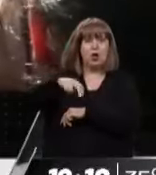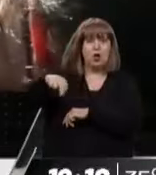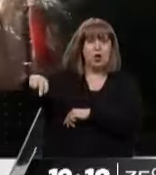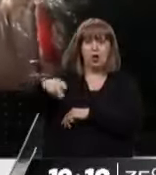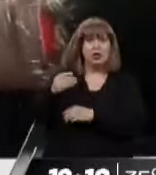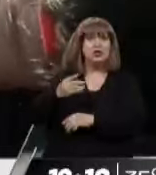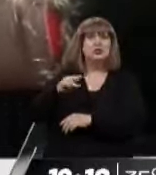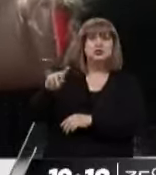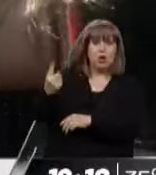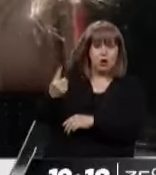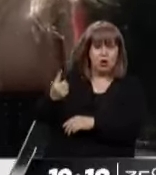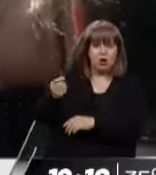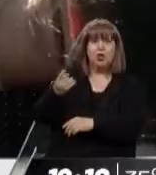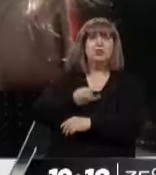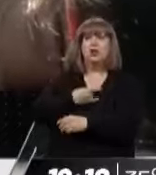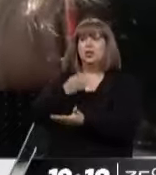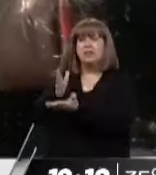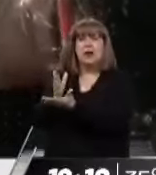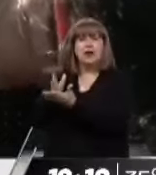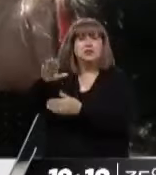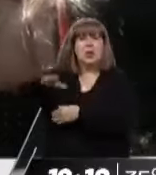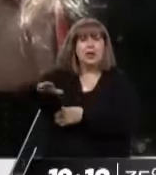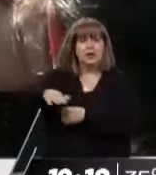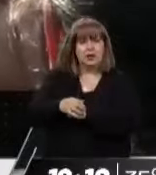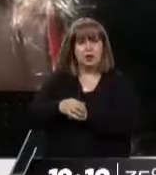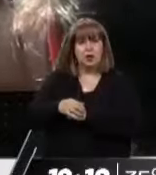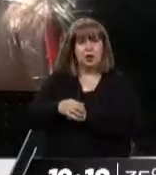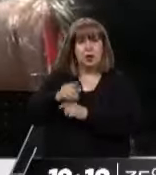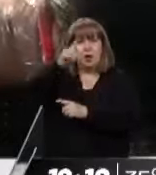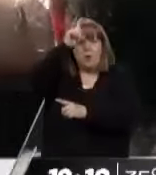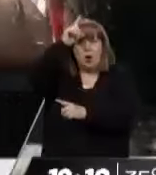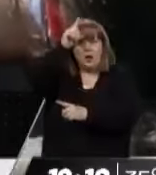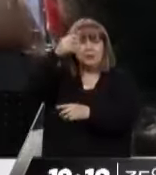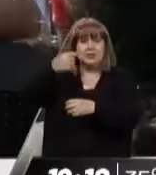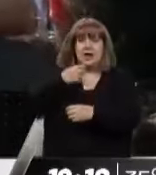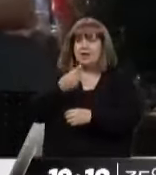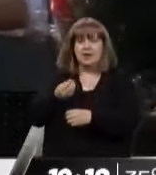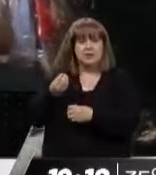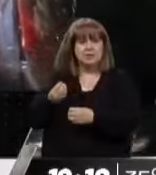niño? ¿Dónde quedó el derecho del niño? Porque si la misma policía, un oficial dijo,